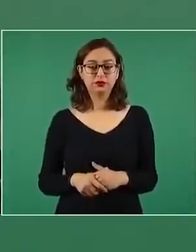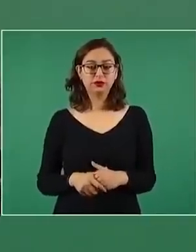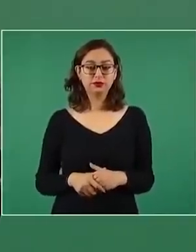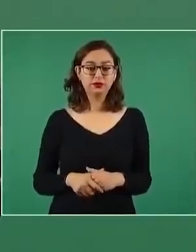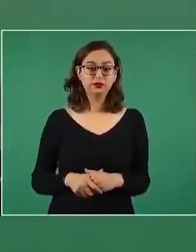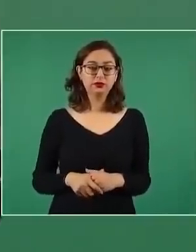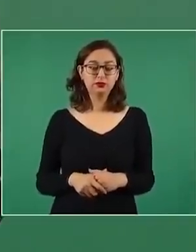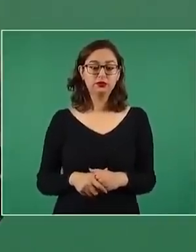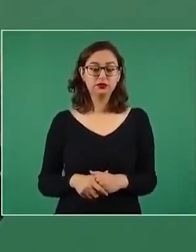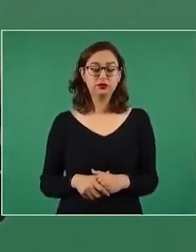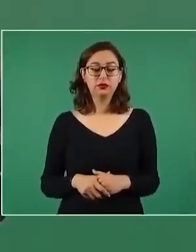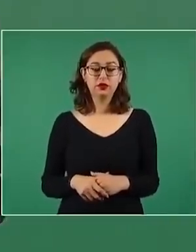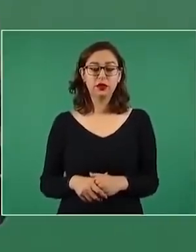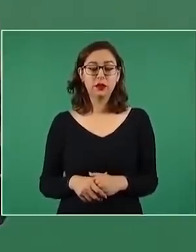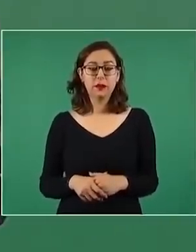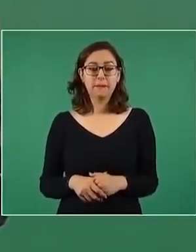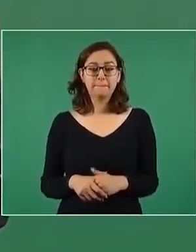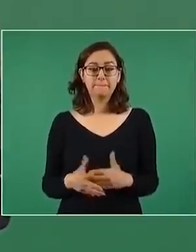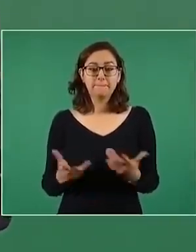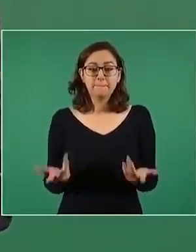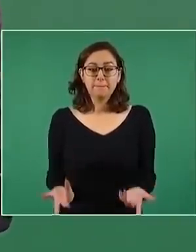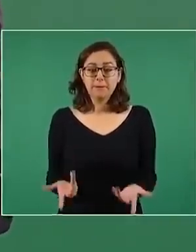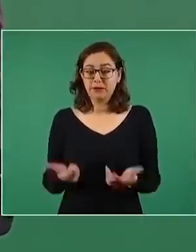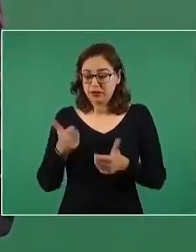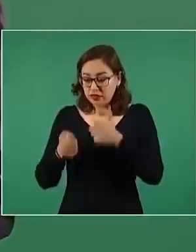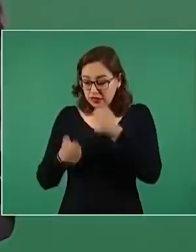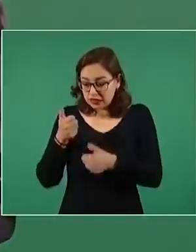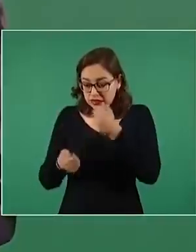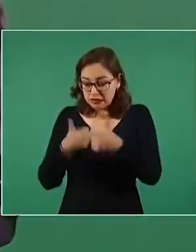Le Paja